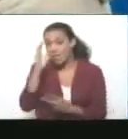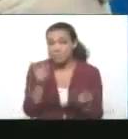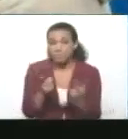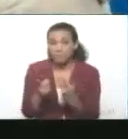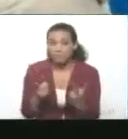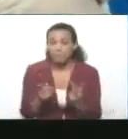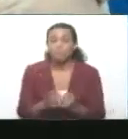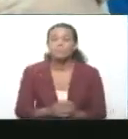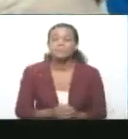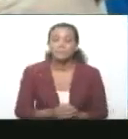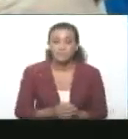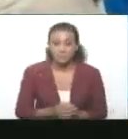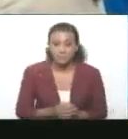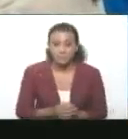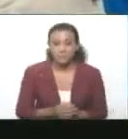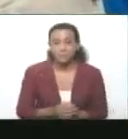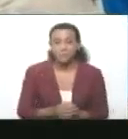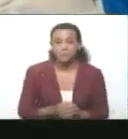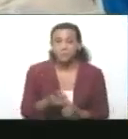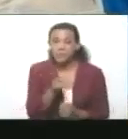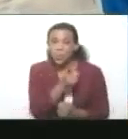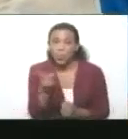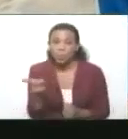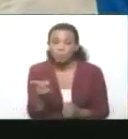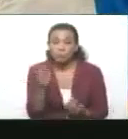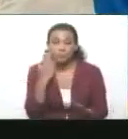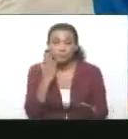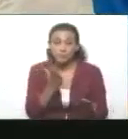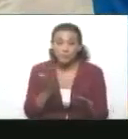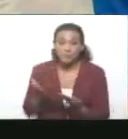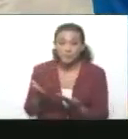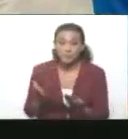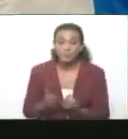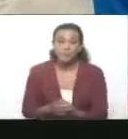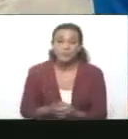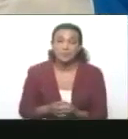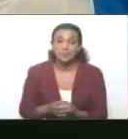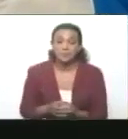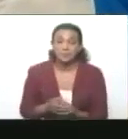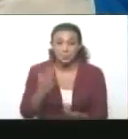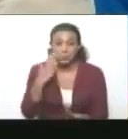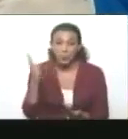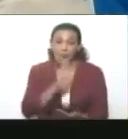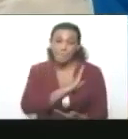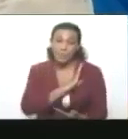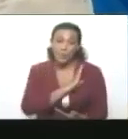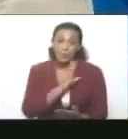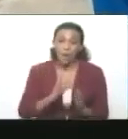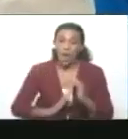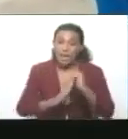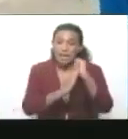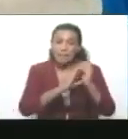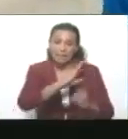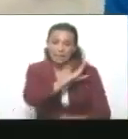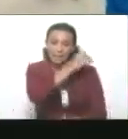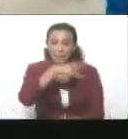Aleida, ¿verdad? Iris Chacón, la bomba de Tocuyito. ¿Ah?